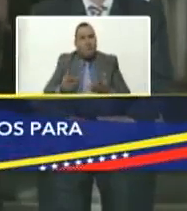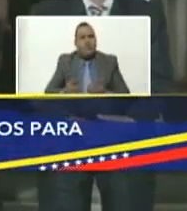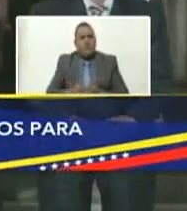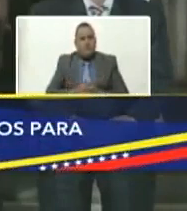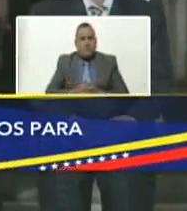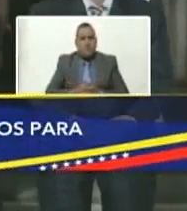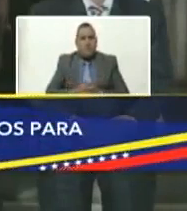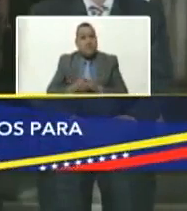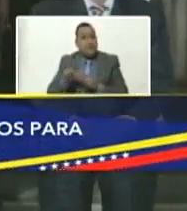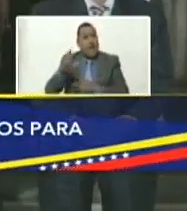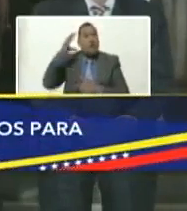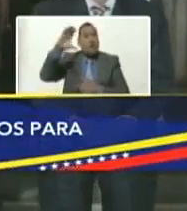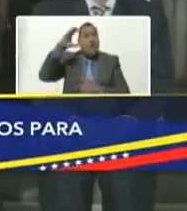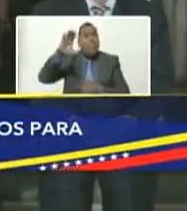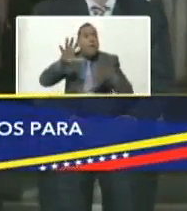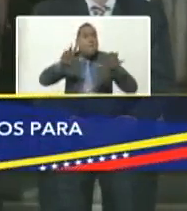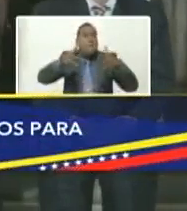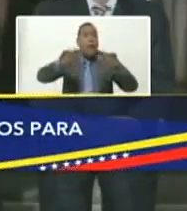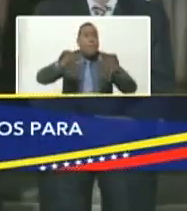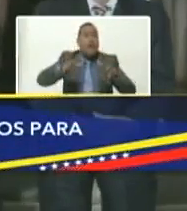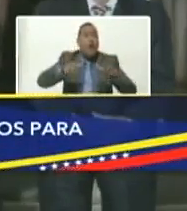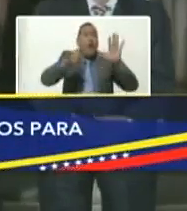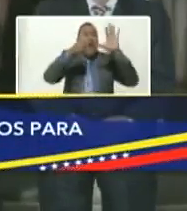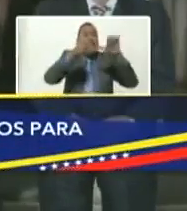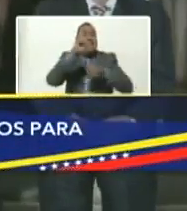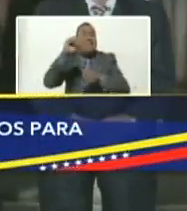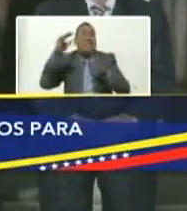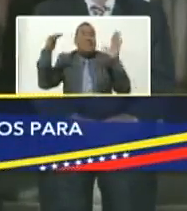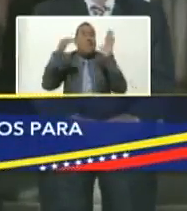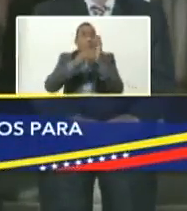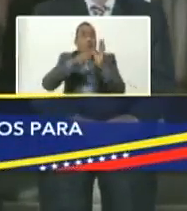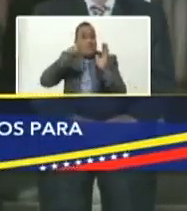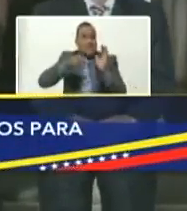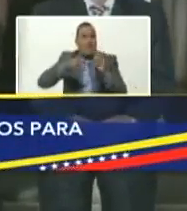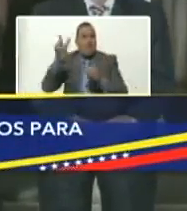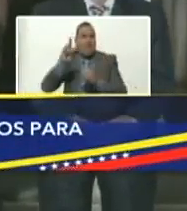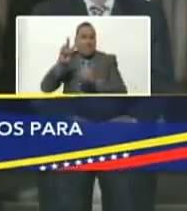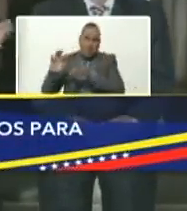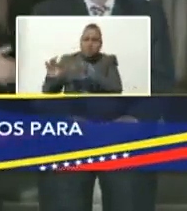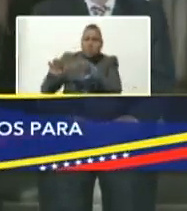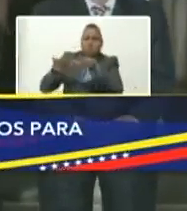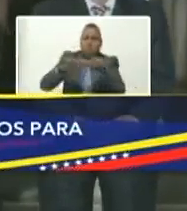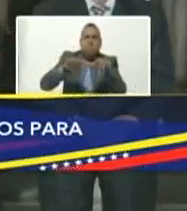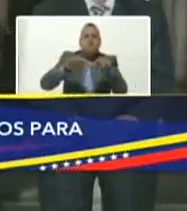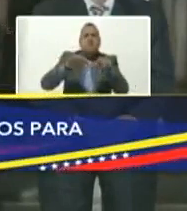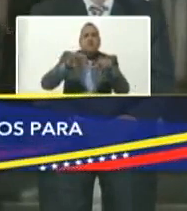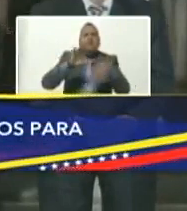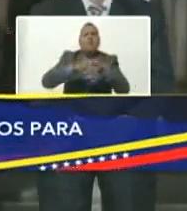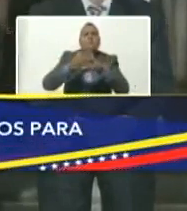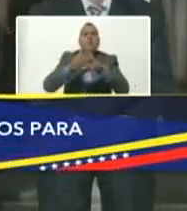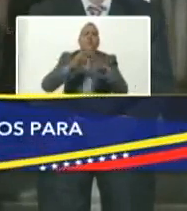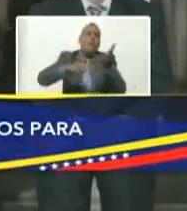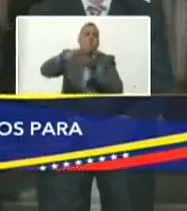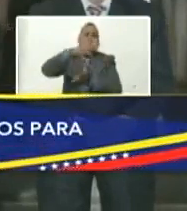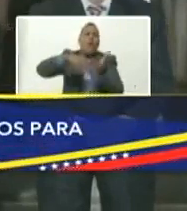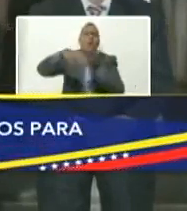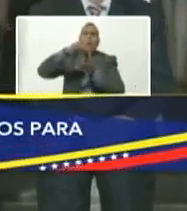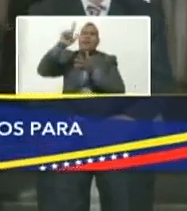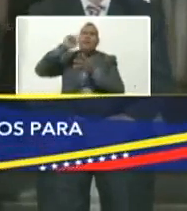En Colombia debe haber aproximadamente unos 600.000 venezolanos que emigraron, producto de las sanciones económicas, el